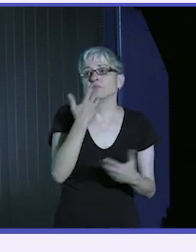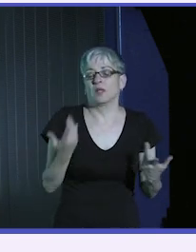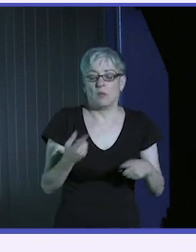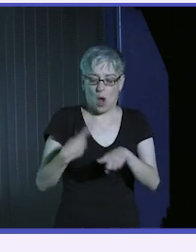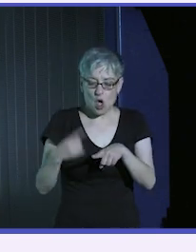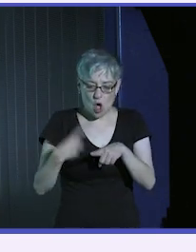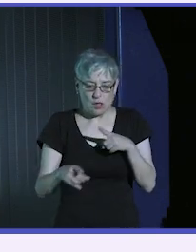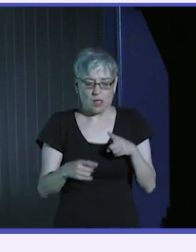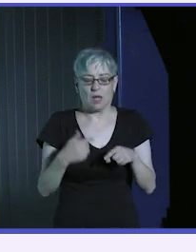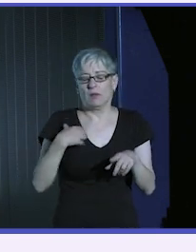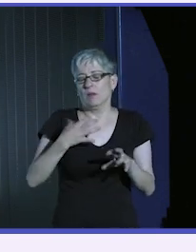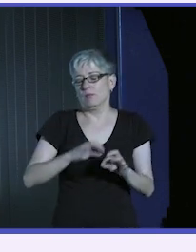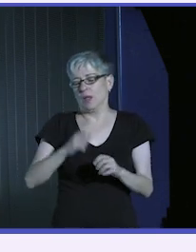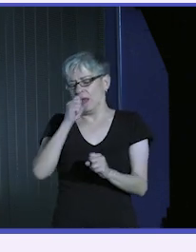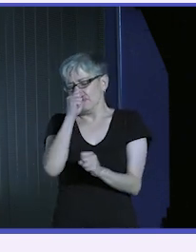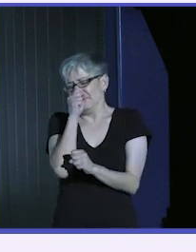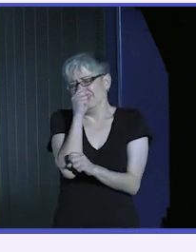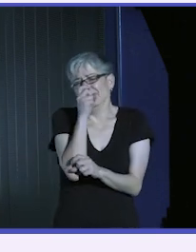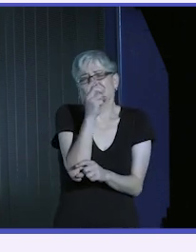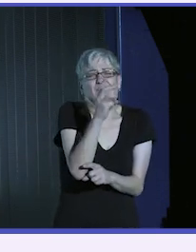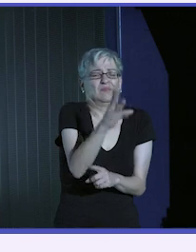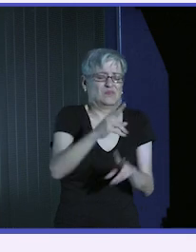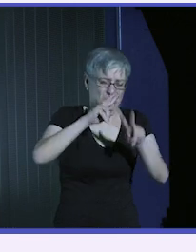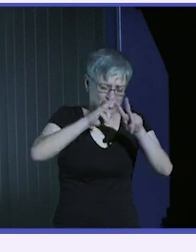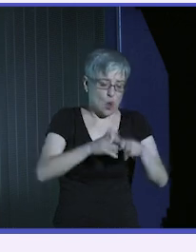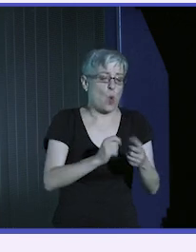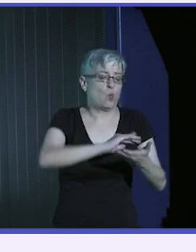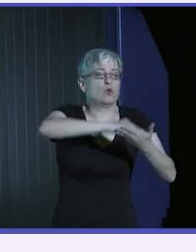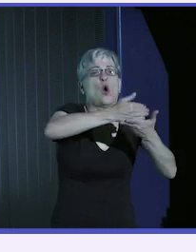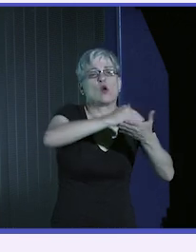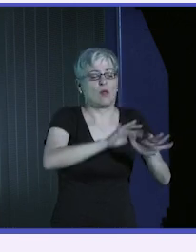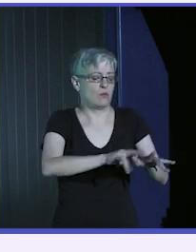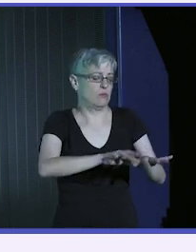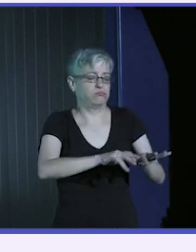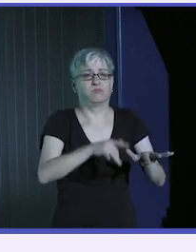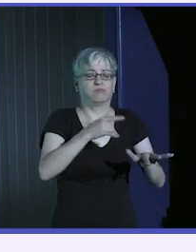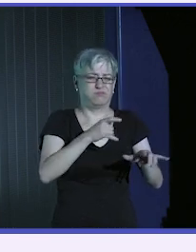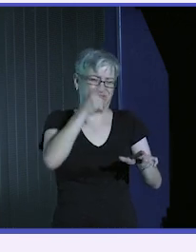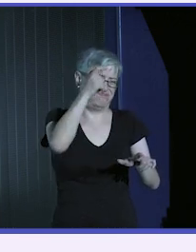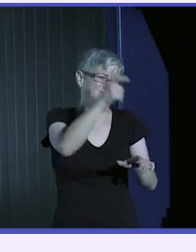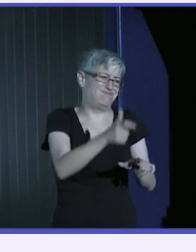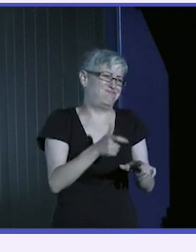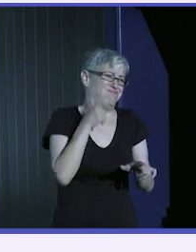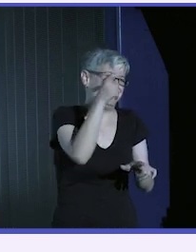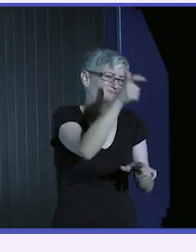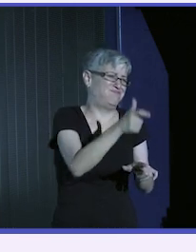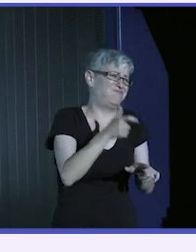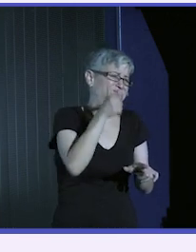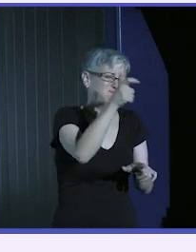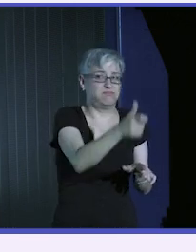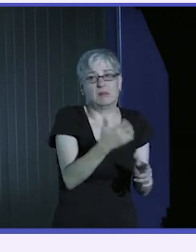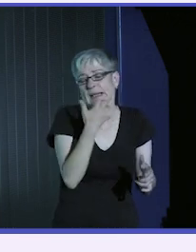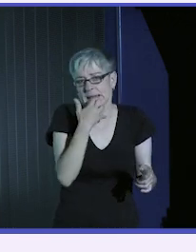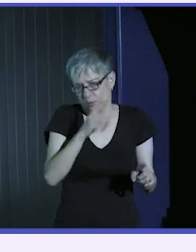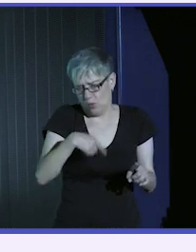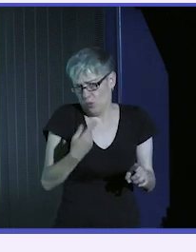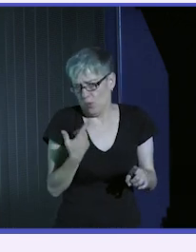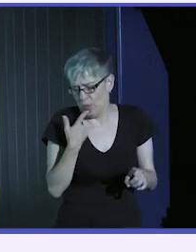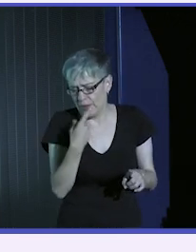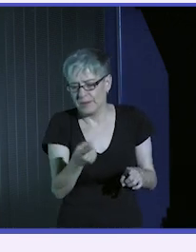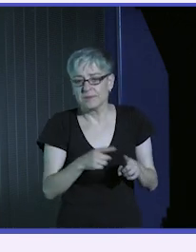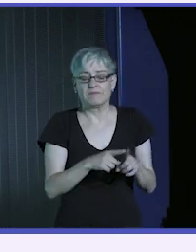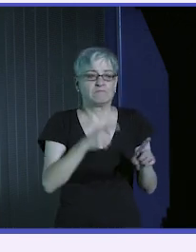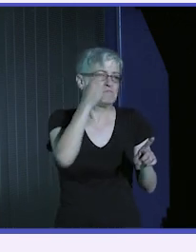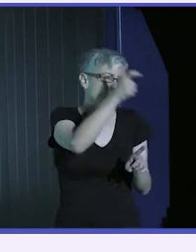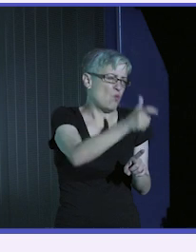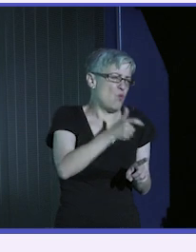o que tardarían años o décadas en resolverse con un ordenador, digamos, convencional, se pueden resolver, y vemos algún ejemplo ahora,